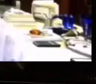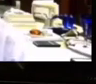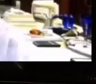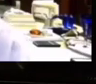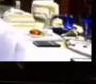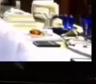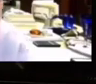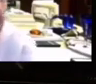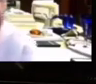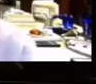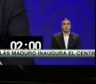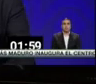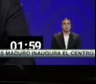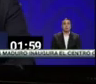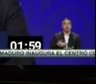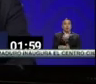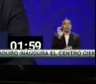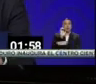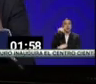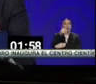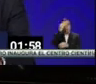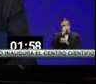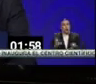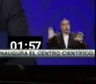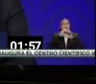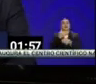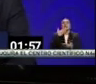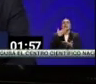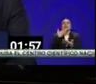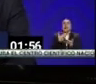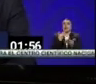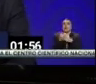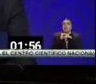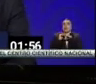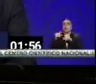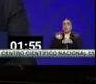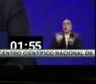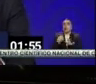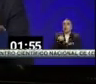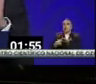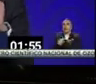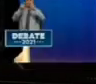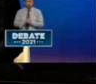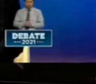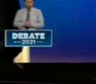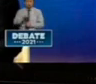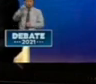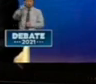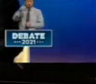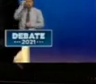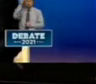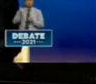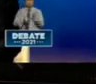banquero que te dice Mientras él y ve esta peli sentado en su oficina La asamblea que se mea sobre todo lo que opina Llega el Juan Fer de